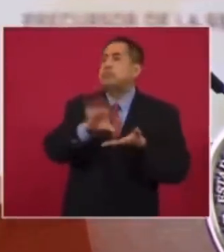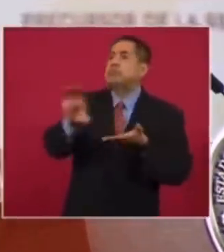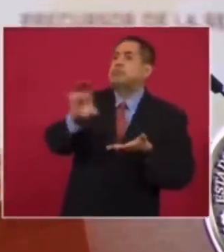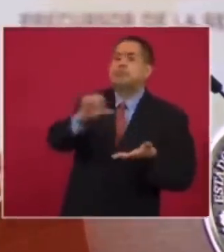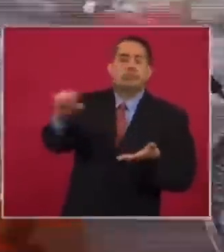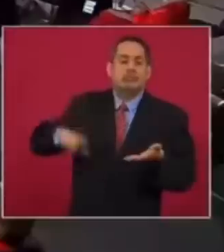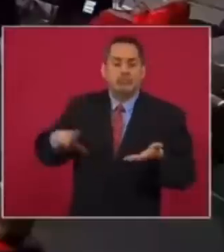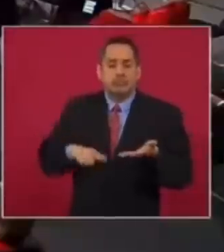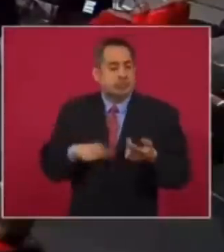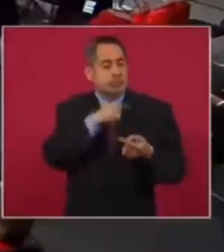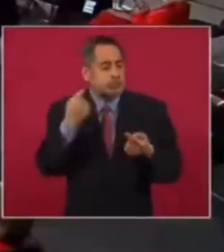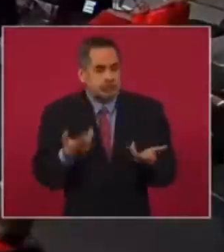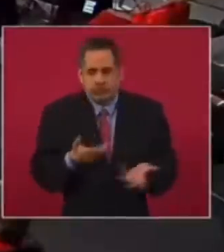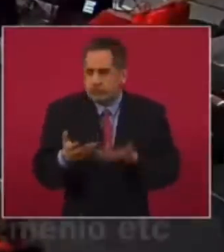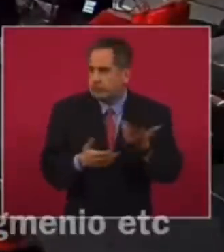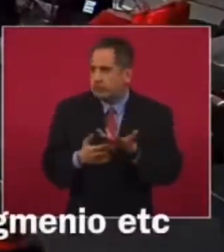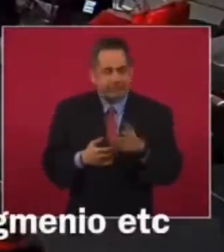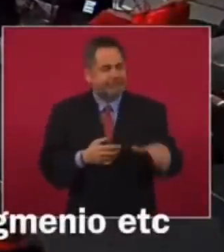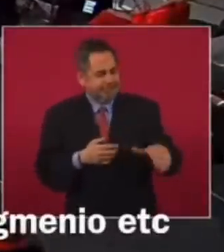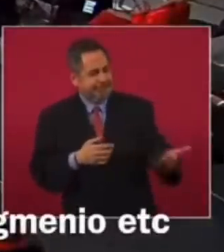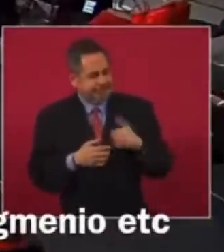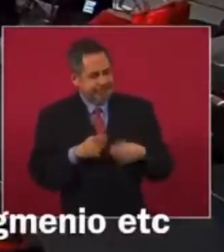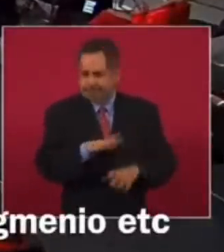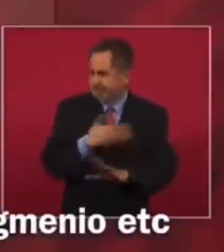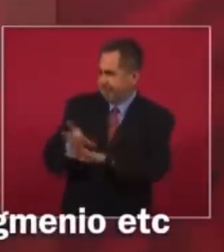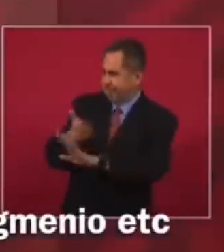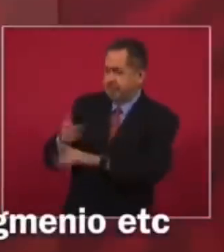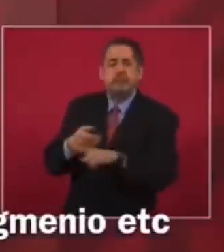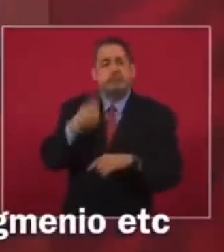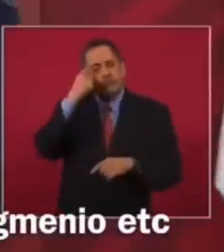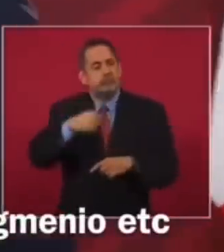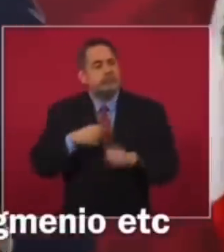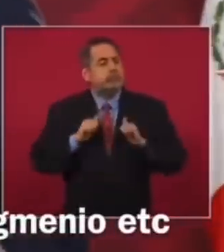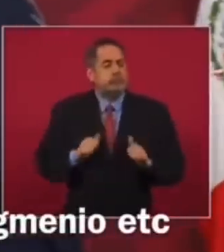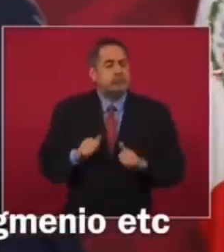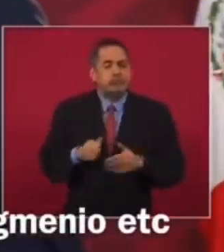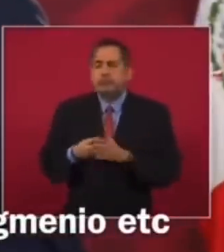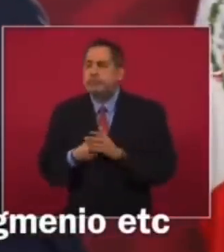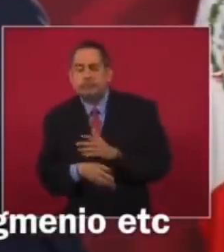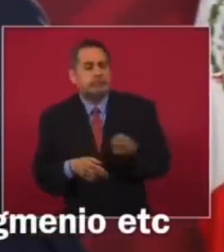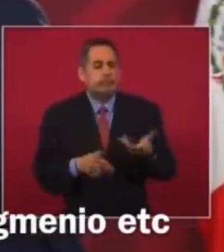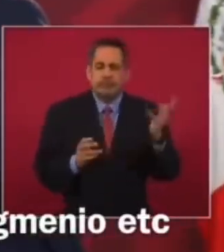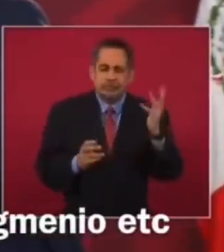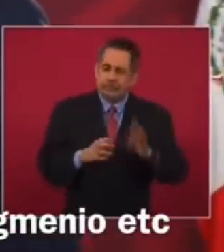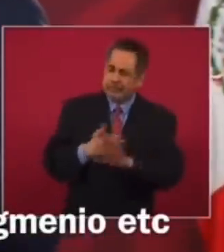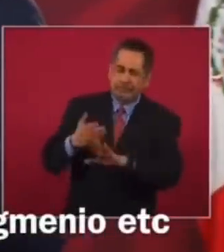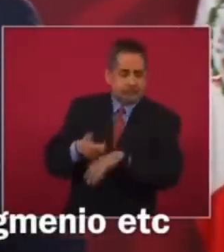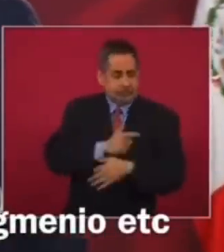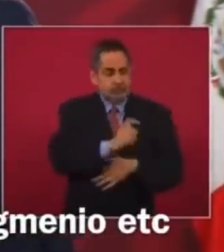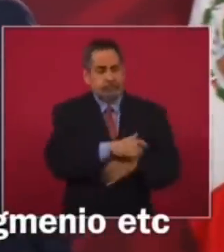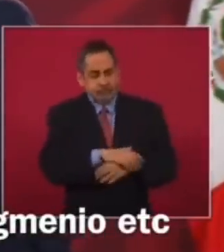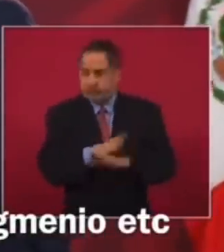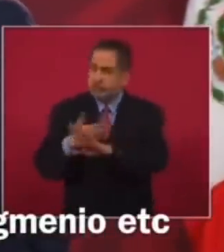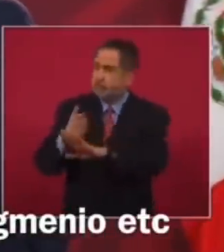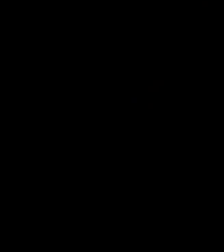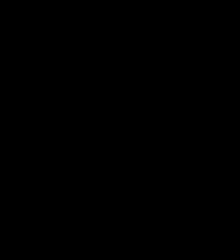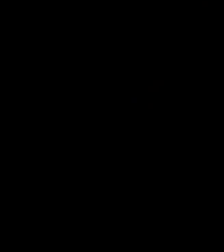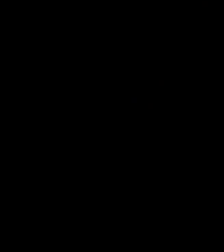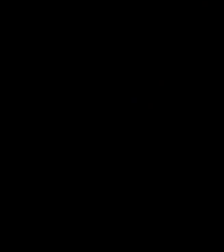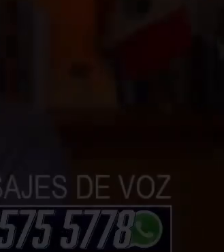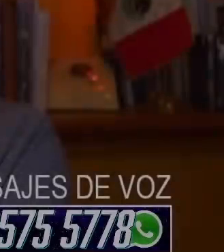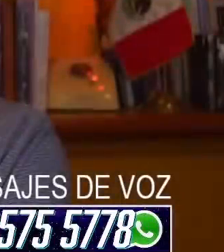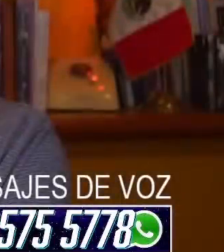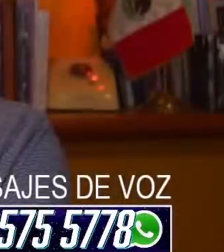entonces para qué usan este periodismo pues para medrar para sacar provecho